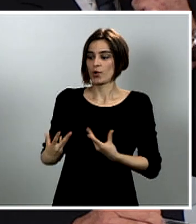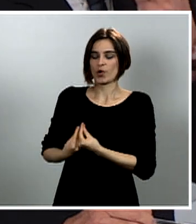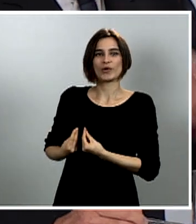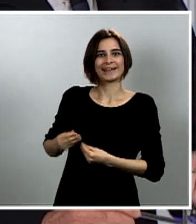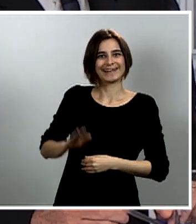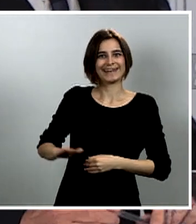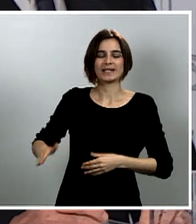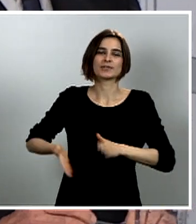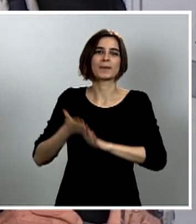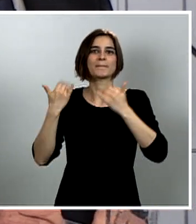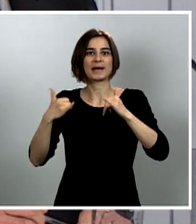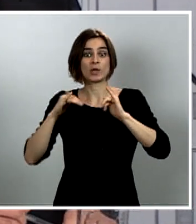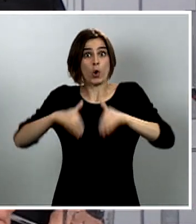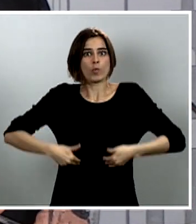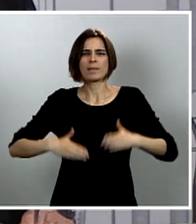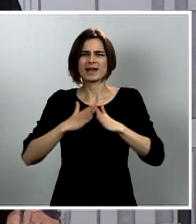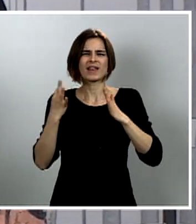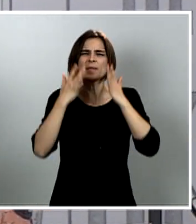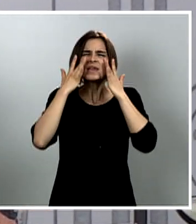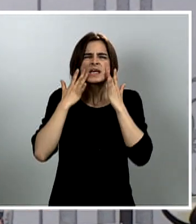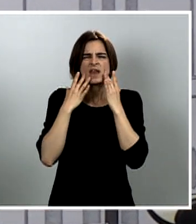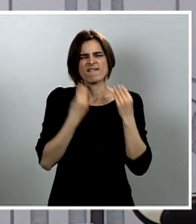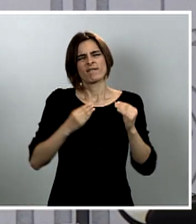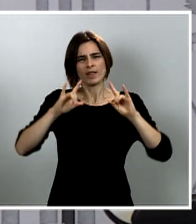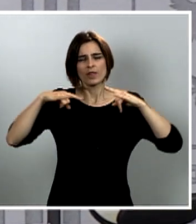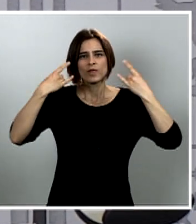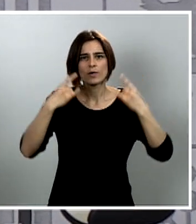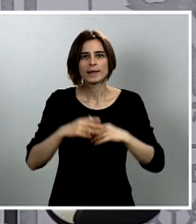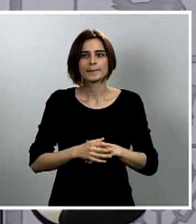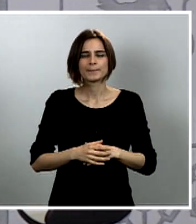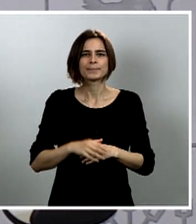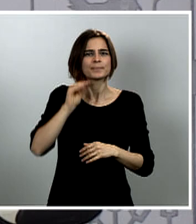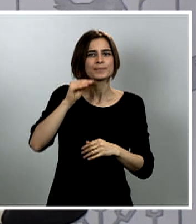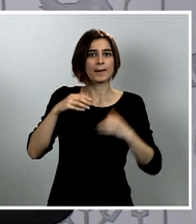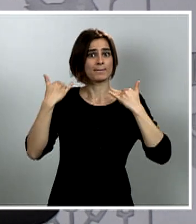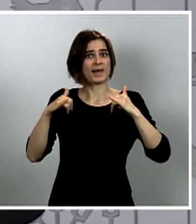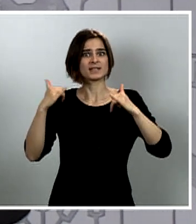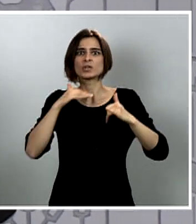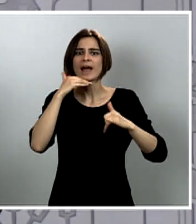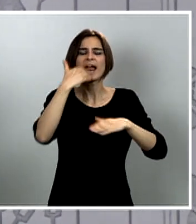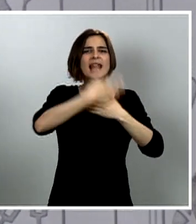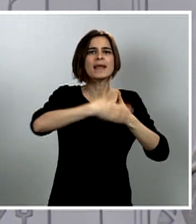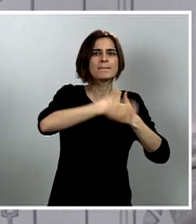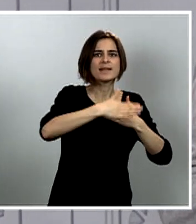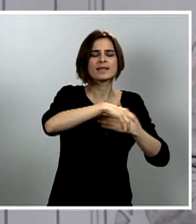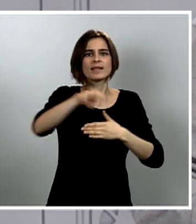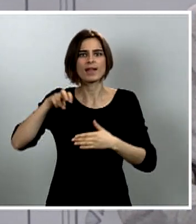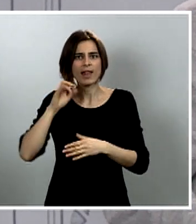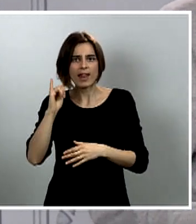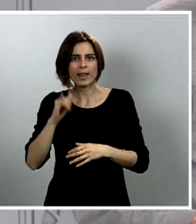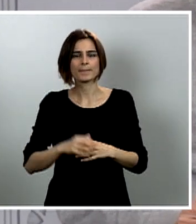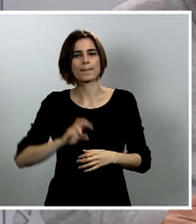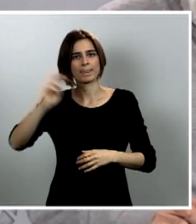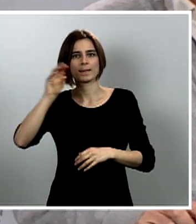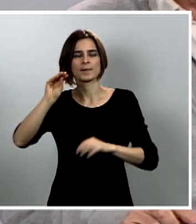más hábitos de desinfección? Y Onda Madrid dirige, en el sentido de los niños, una pregunta a los responsables de la Policía y la Guardia